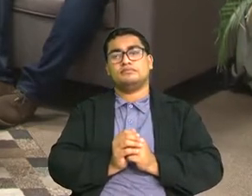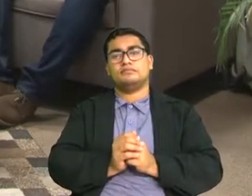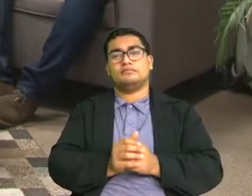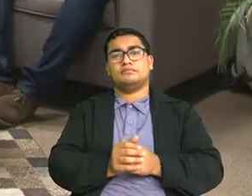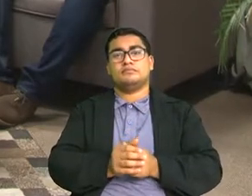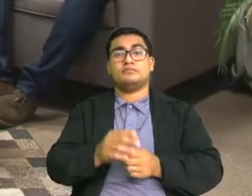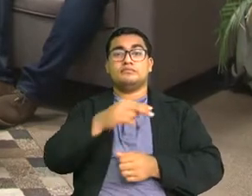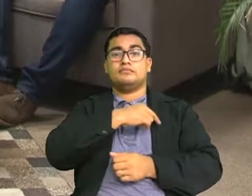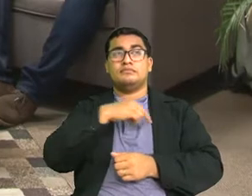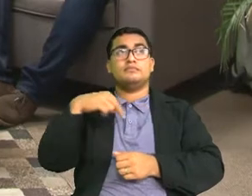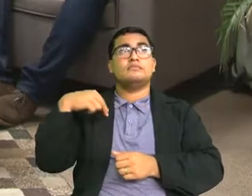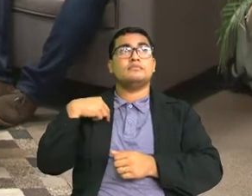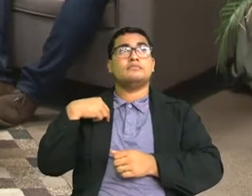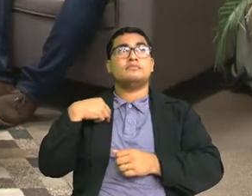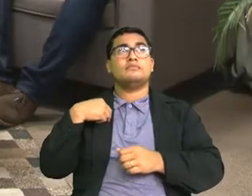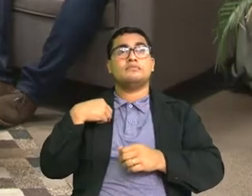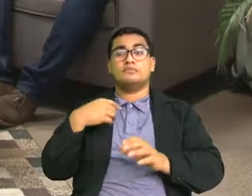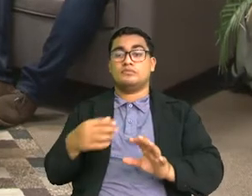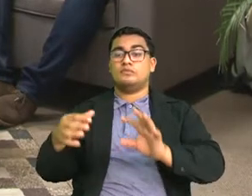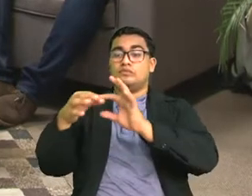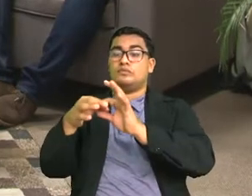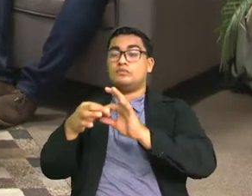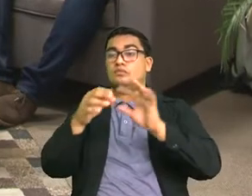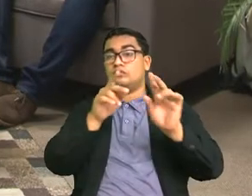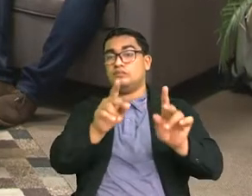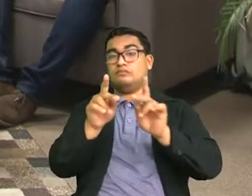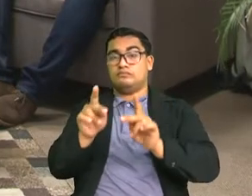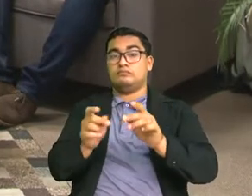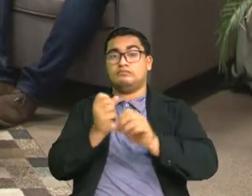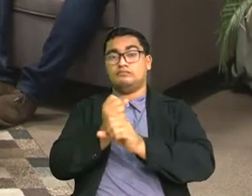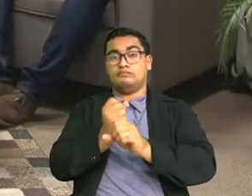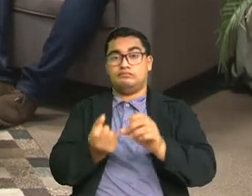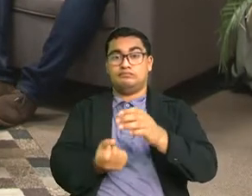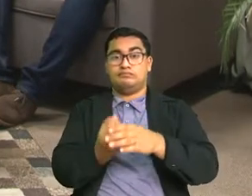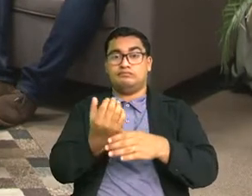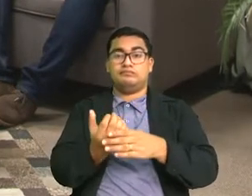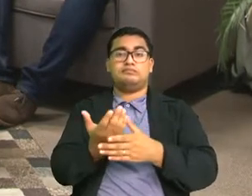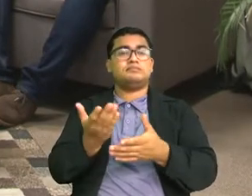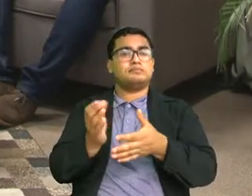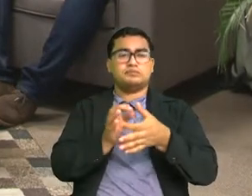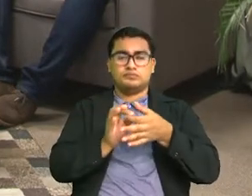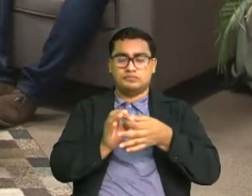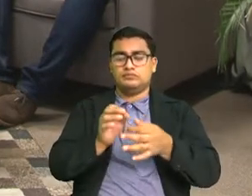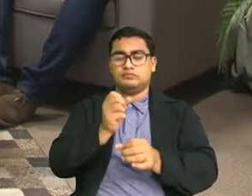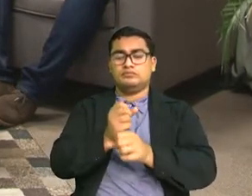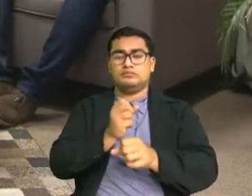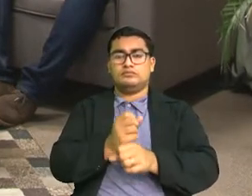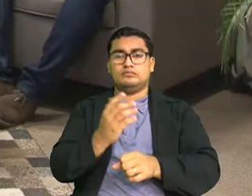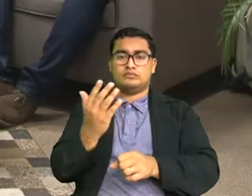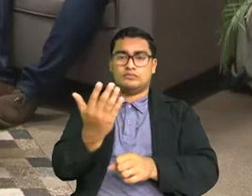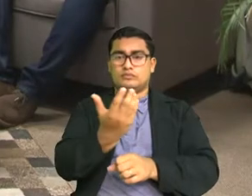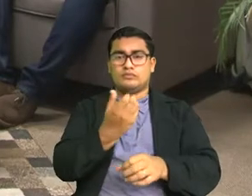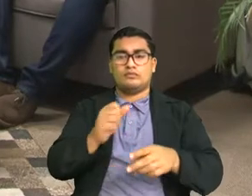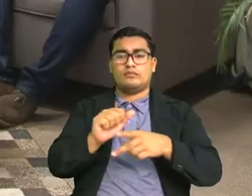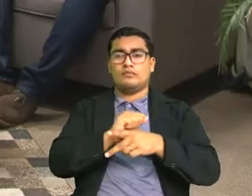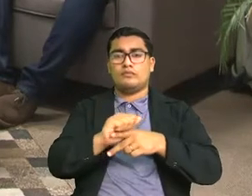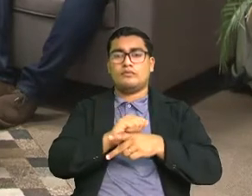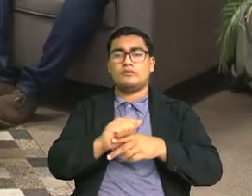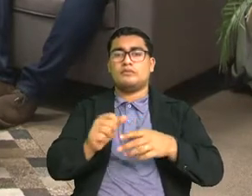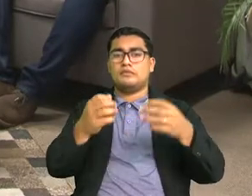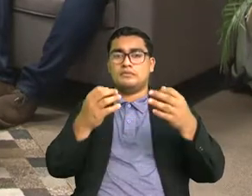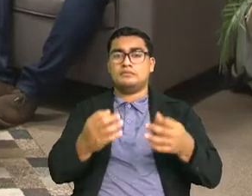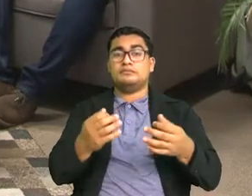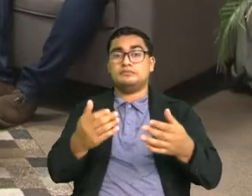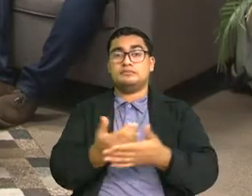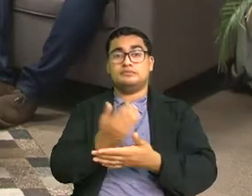nosotros con los productores del sistema hemos desarrollado pues en conjunto todas estas prácticas y tecnologías que están adecuadas